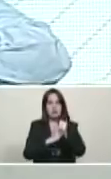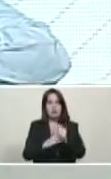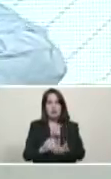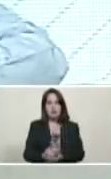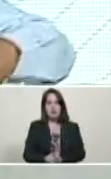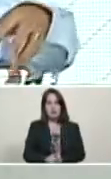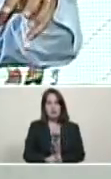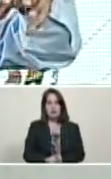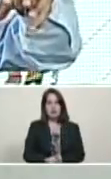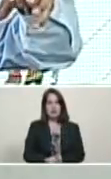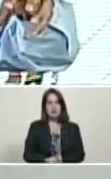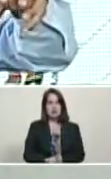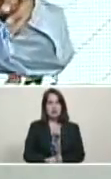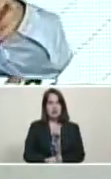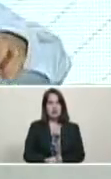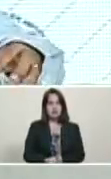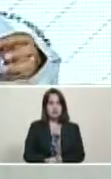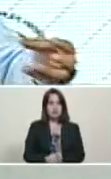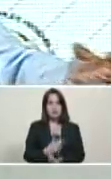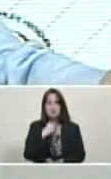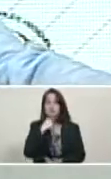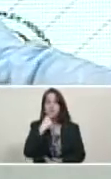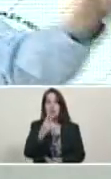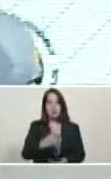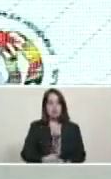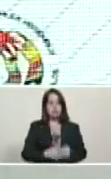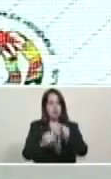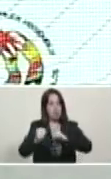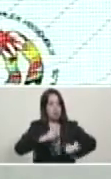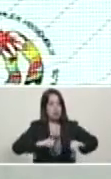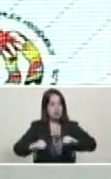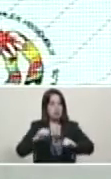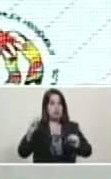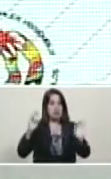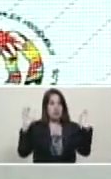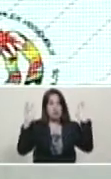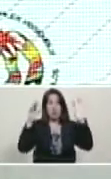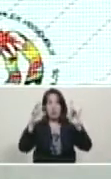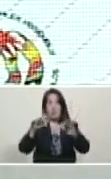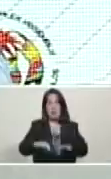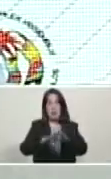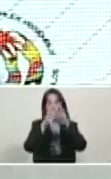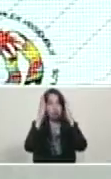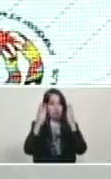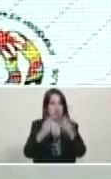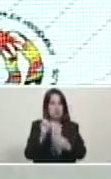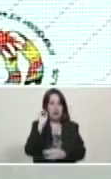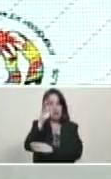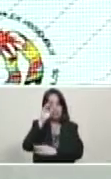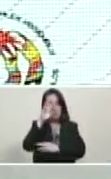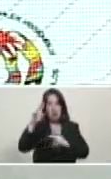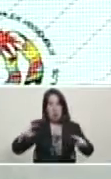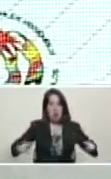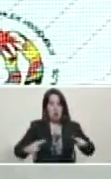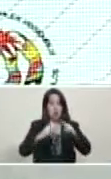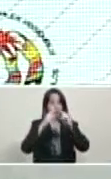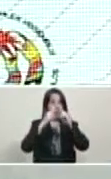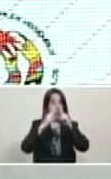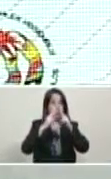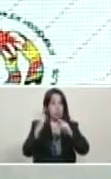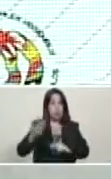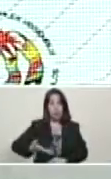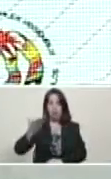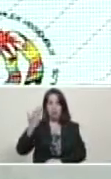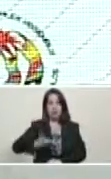con la voz de sus movimientos de base a la asamblea mundial que sería un encuentro fundamental